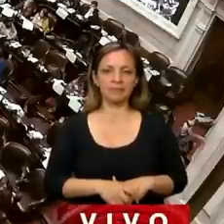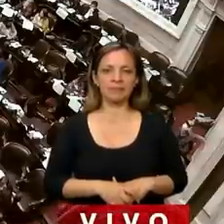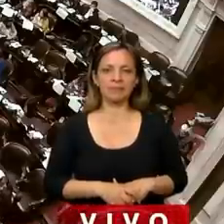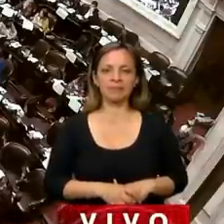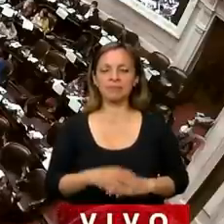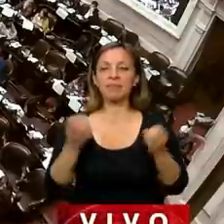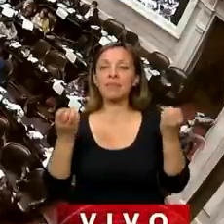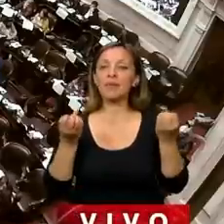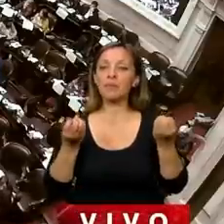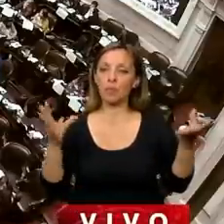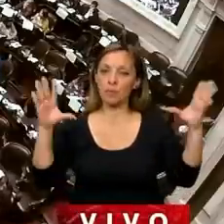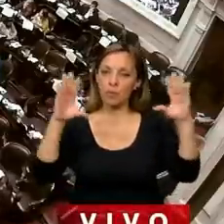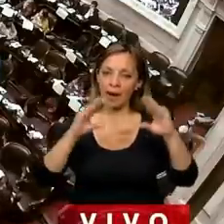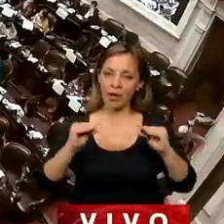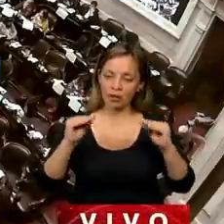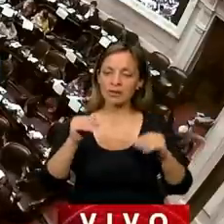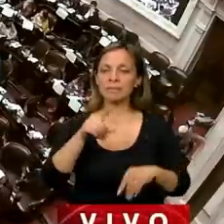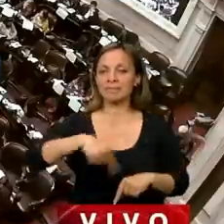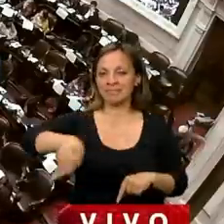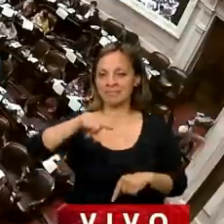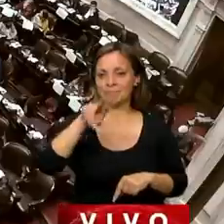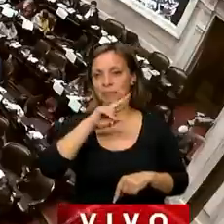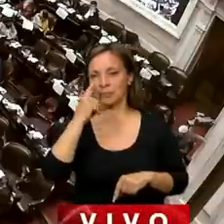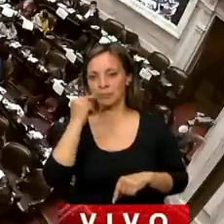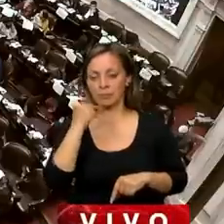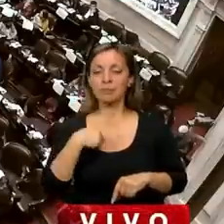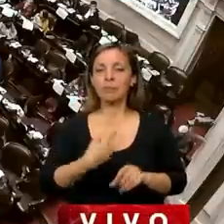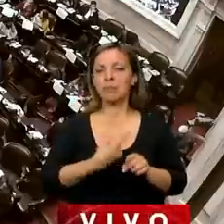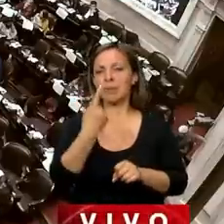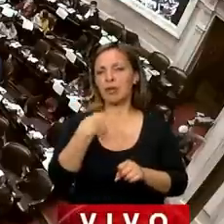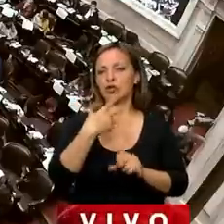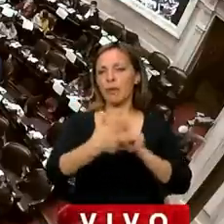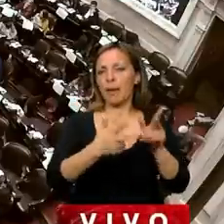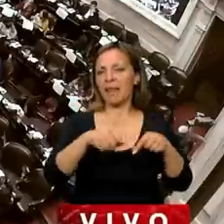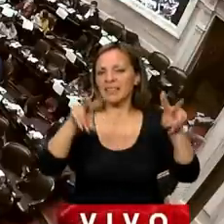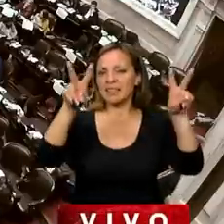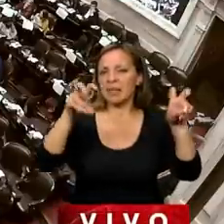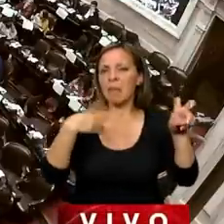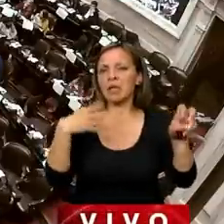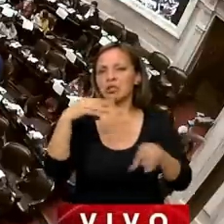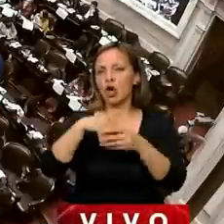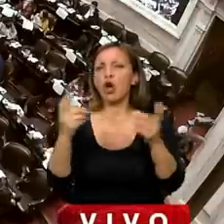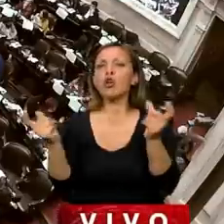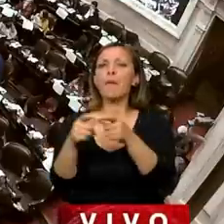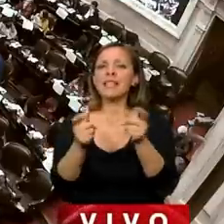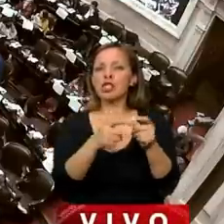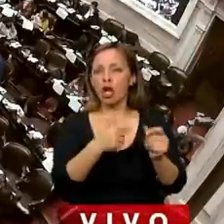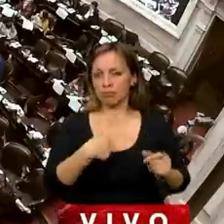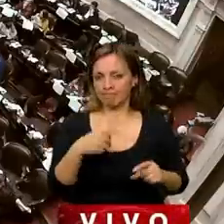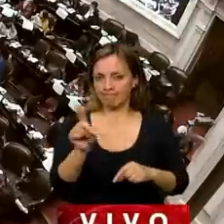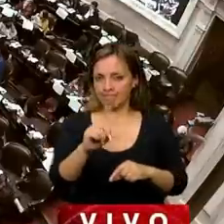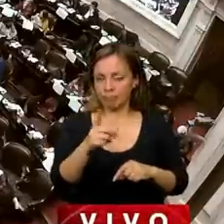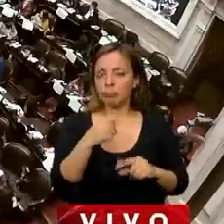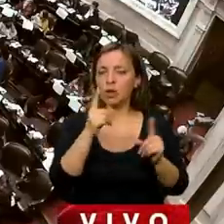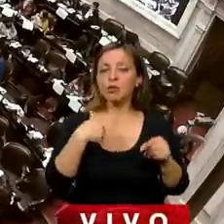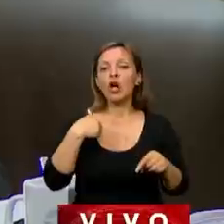Bueno, buenas noches a todos, a todas. En principio, por ahí aclaro por qué voy a hablar de este tema sin pertenecer a las comisiones. Yo vengo